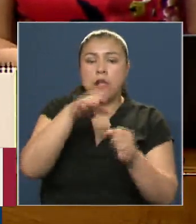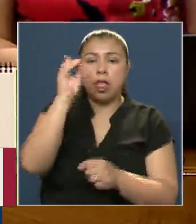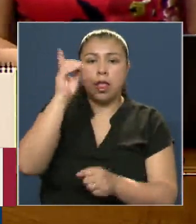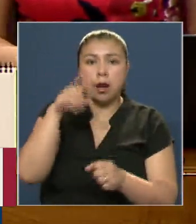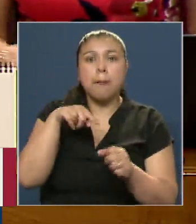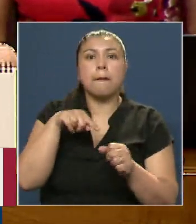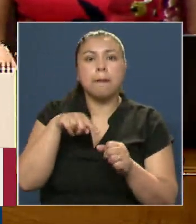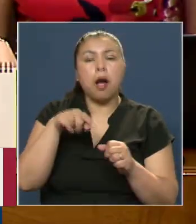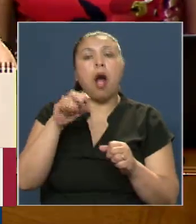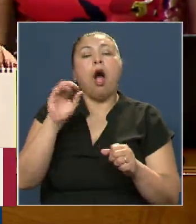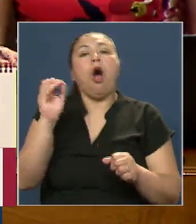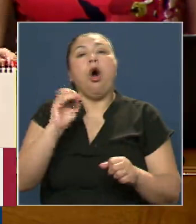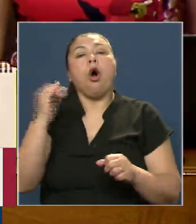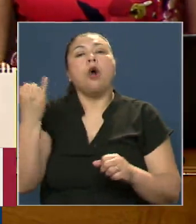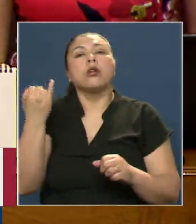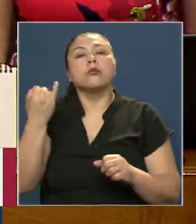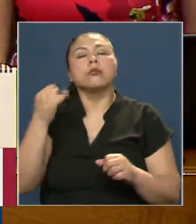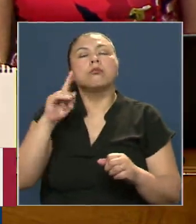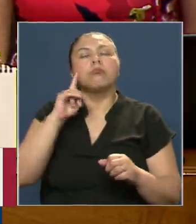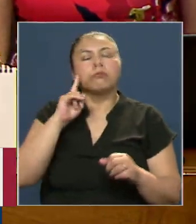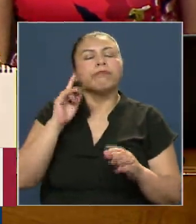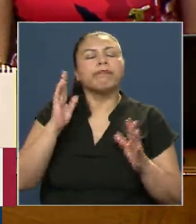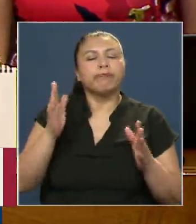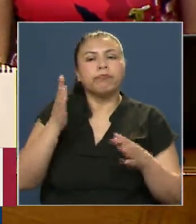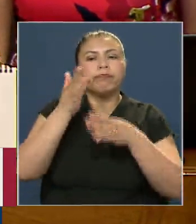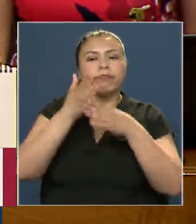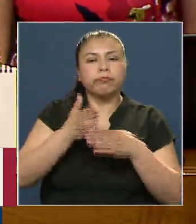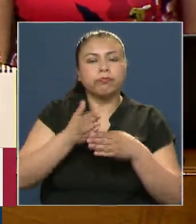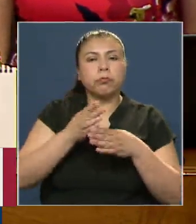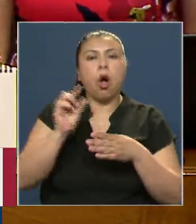discapacidad y o dependencia severa, permanente o transitoria. En votación.